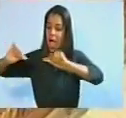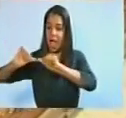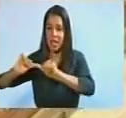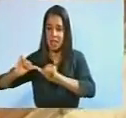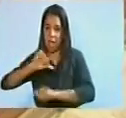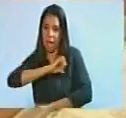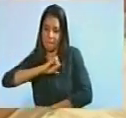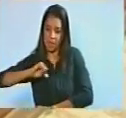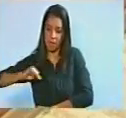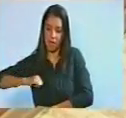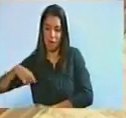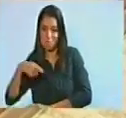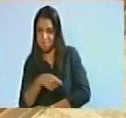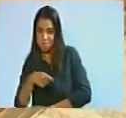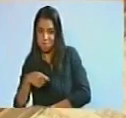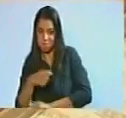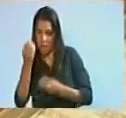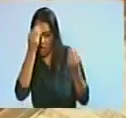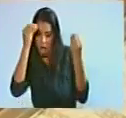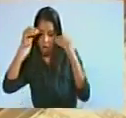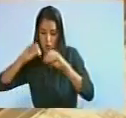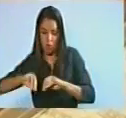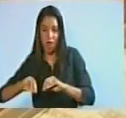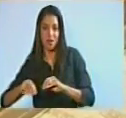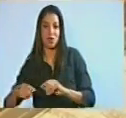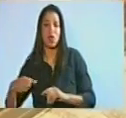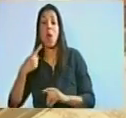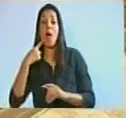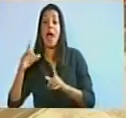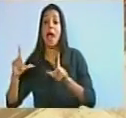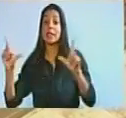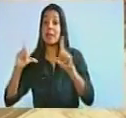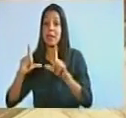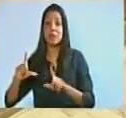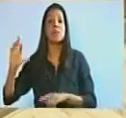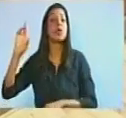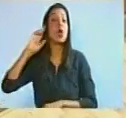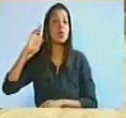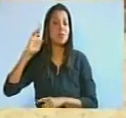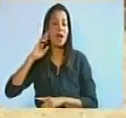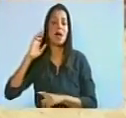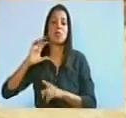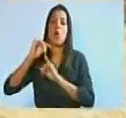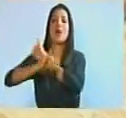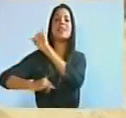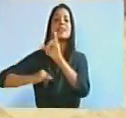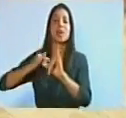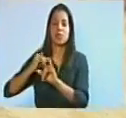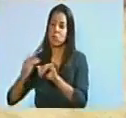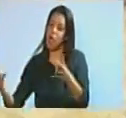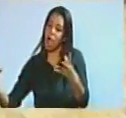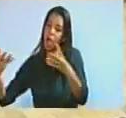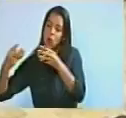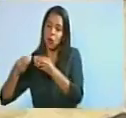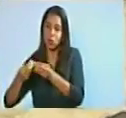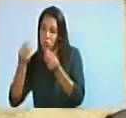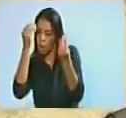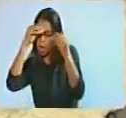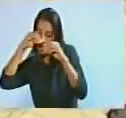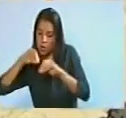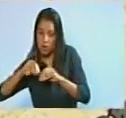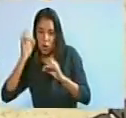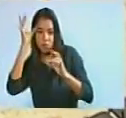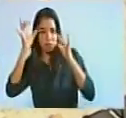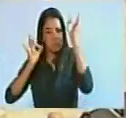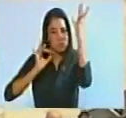calificación de riesgo articuladas a transnacionales de la comunicación, han desplegado acciones para